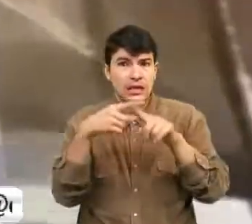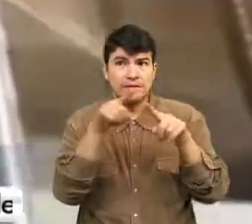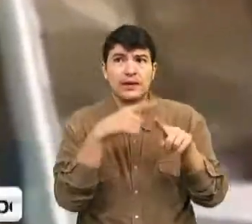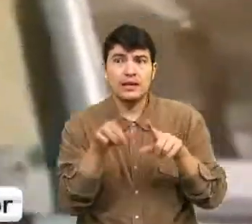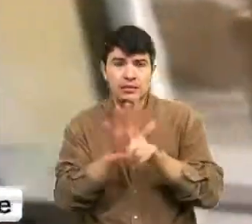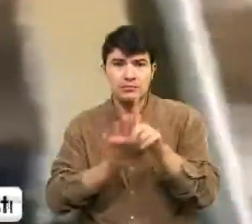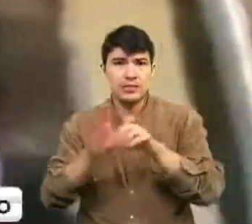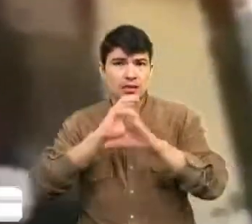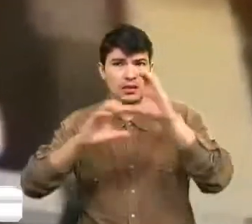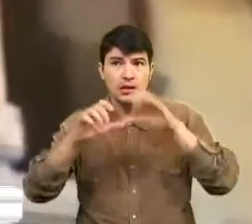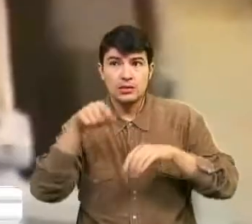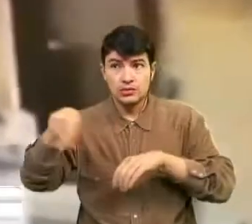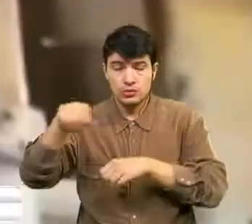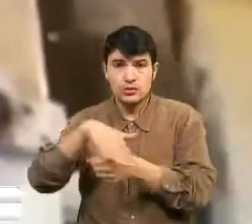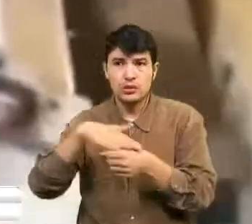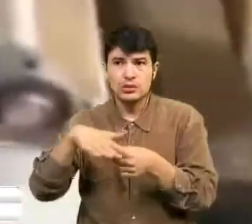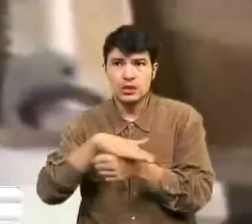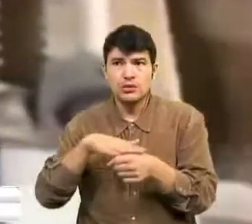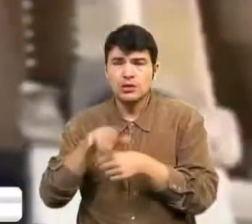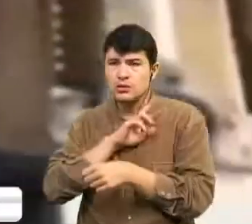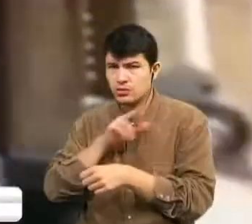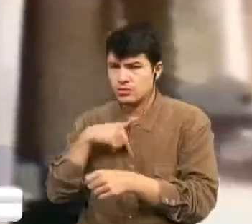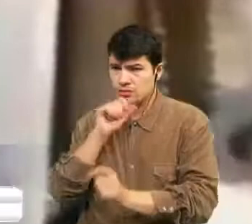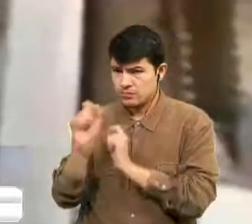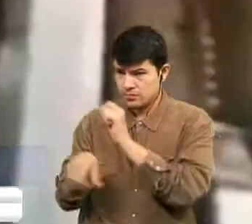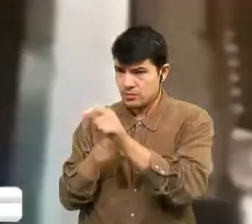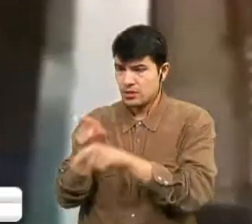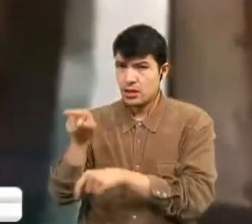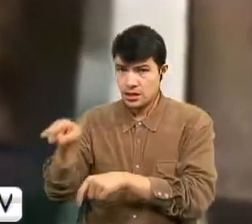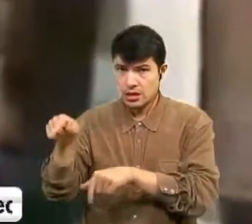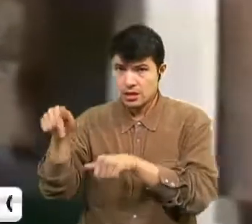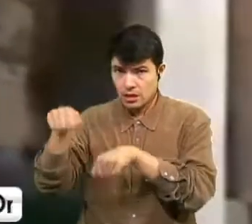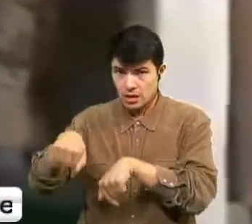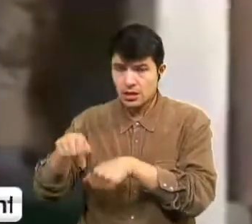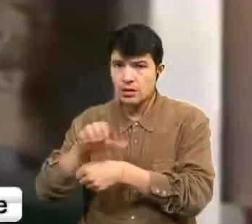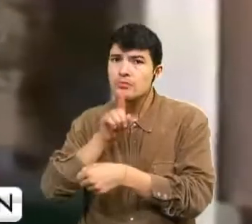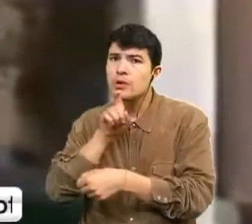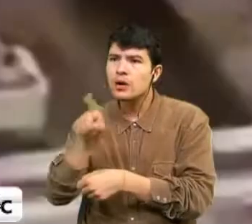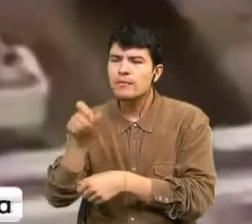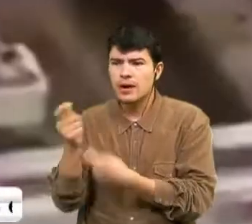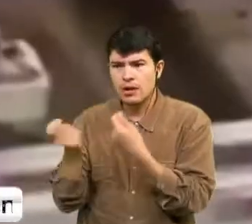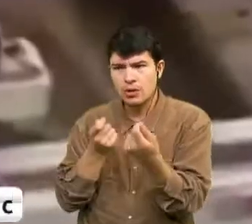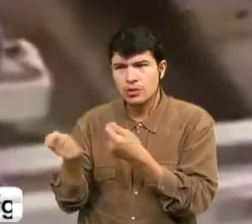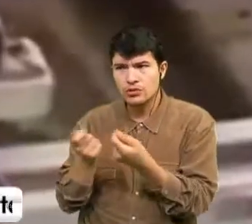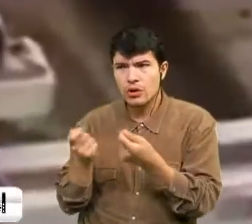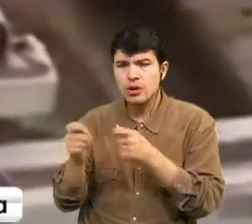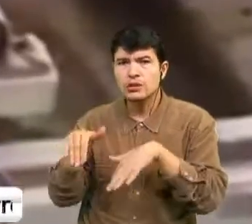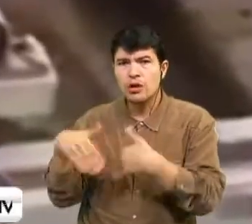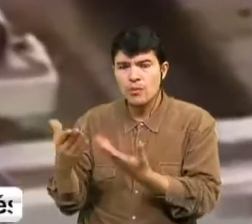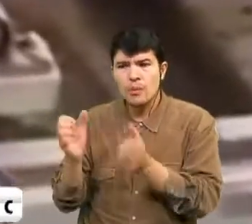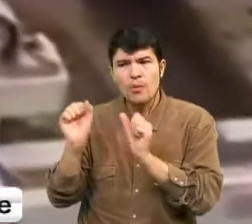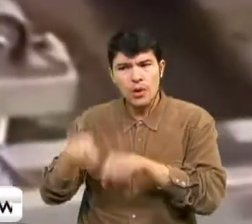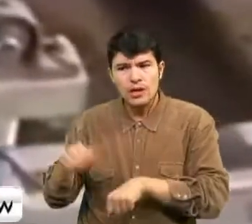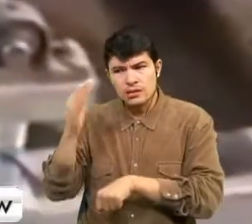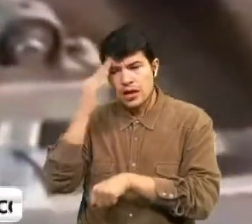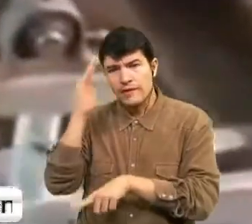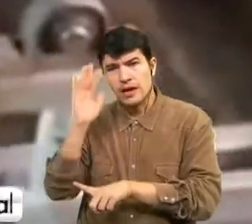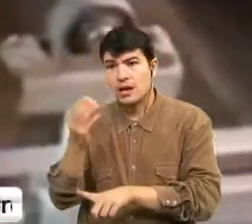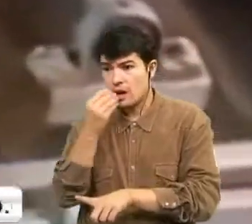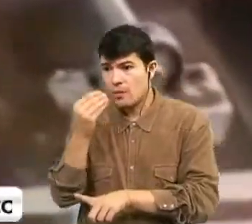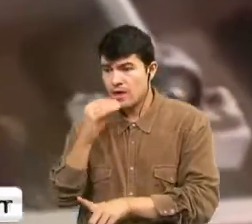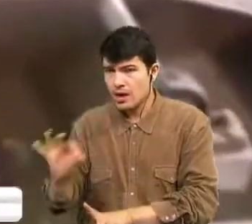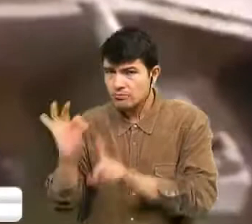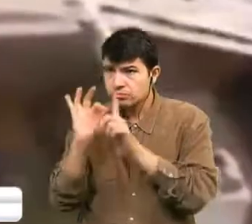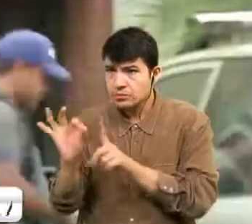comunicación. Ante esta situación, se consultó a la Central de Abastos de Bucaramanga sobre los controles operacionales que se llevan a cabo con el control de